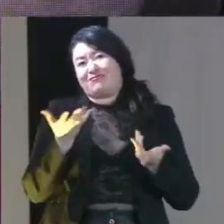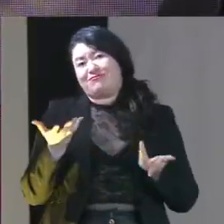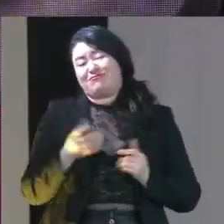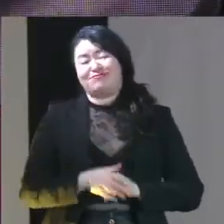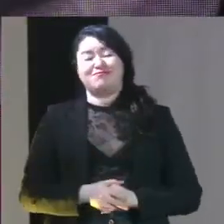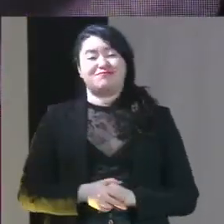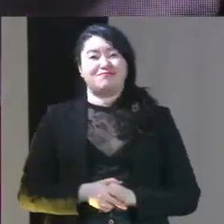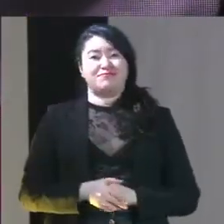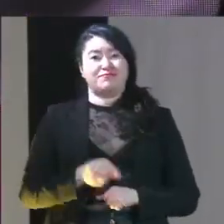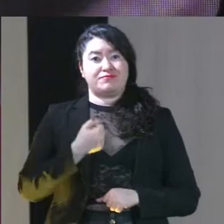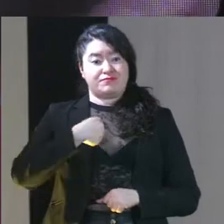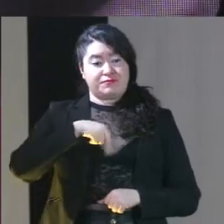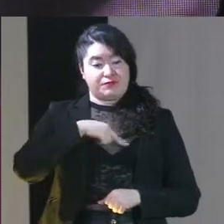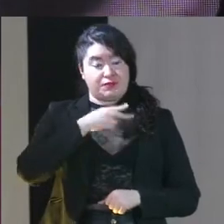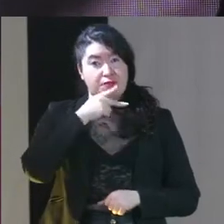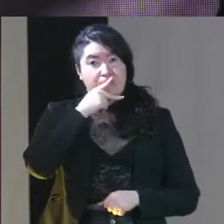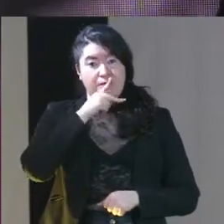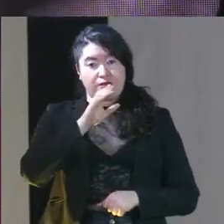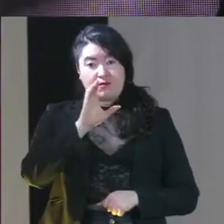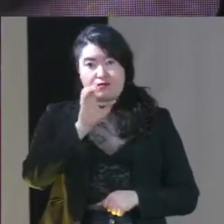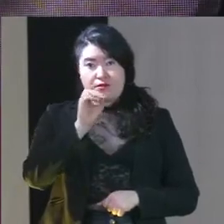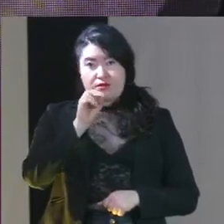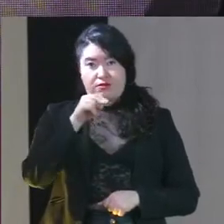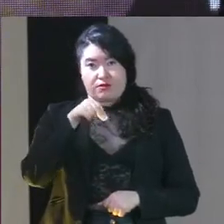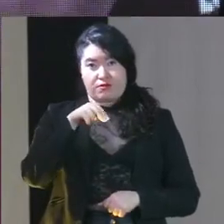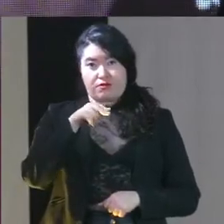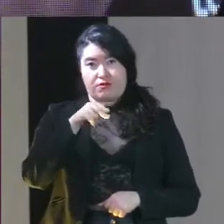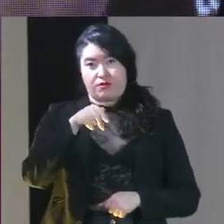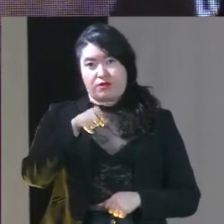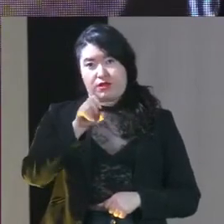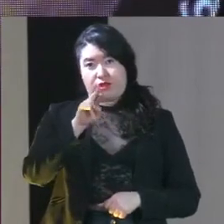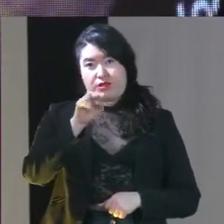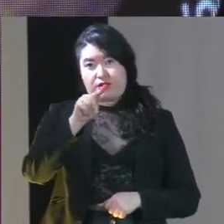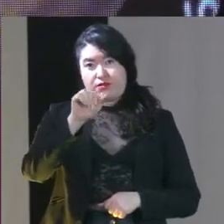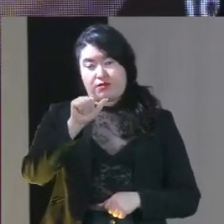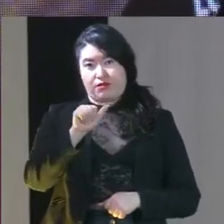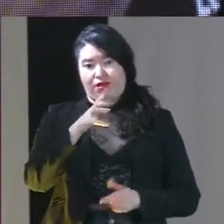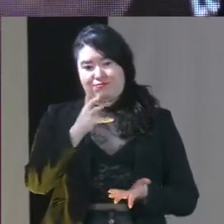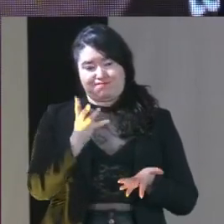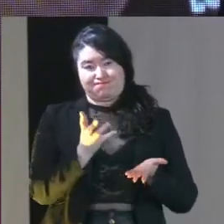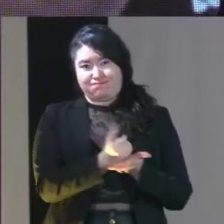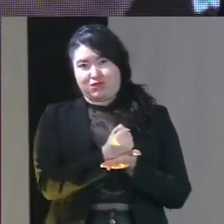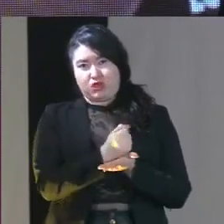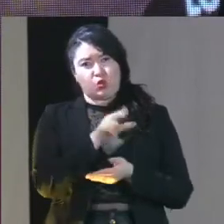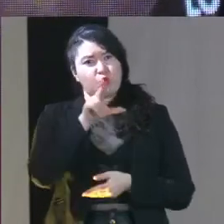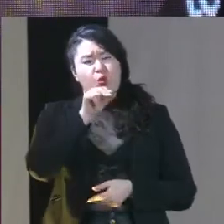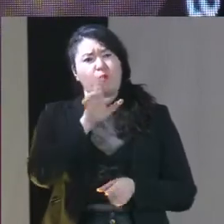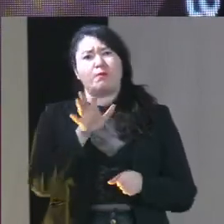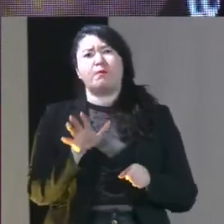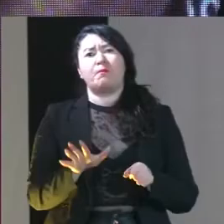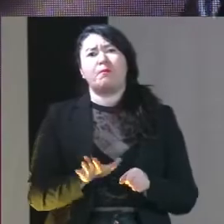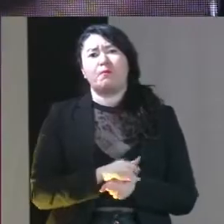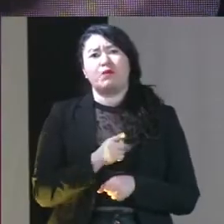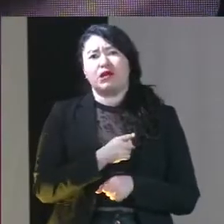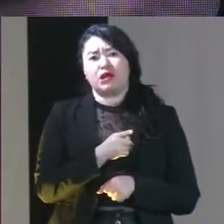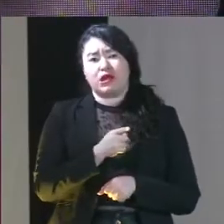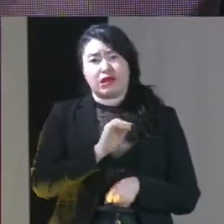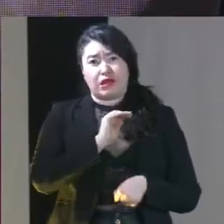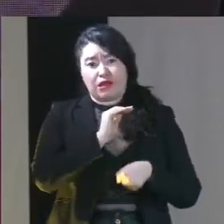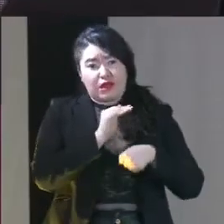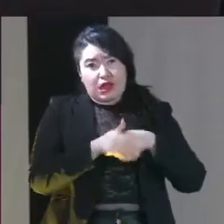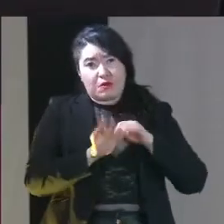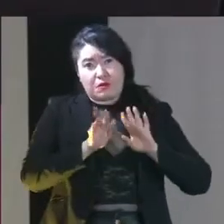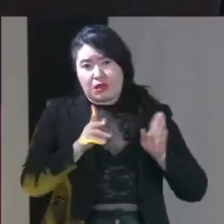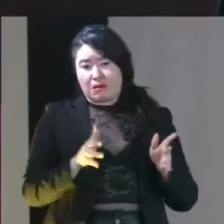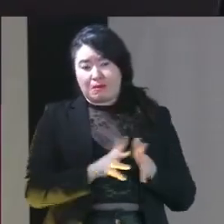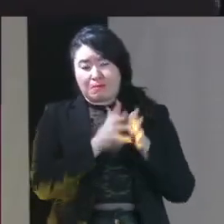Justamente no le llamamos conquista, porque no es conquista, y lo explico en el libro, porque la conquista nunca terminó.